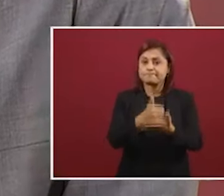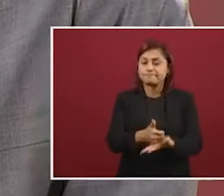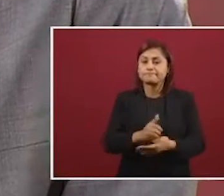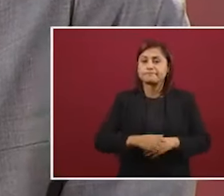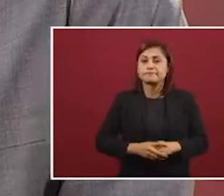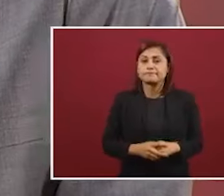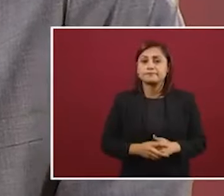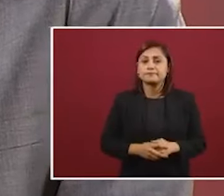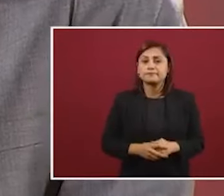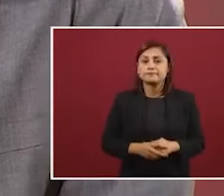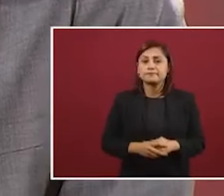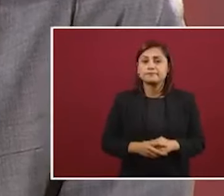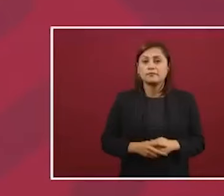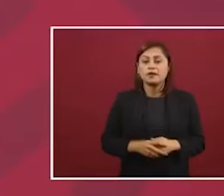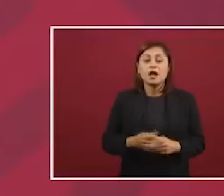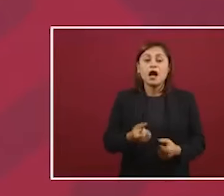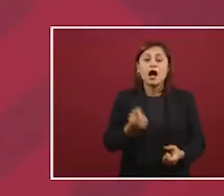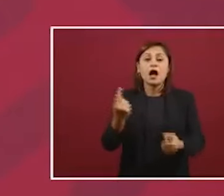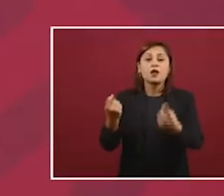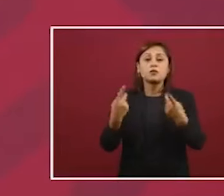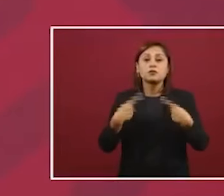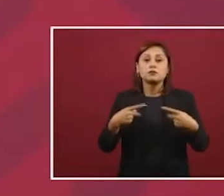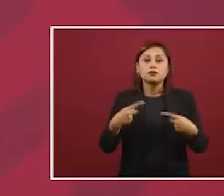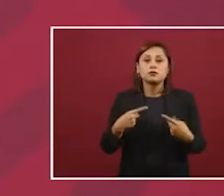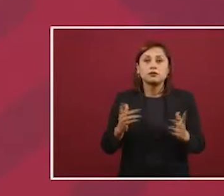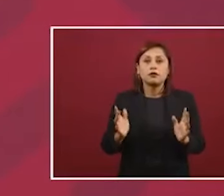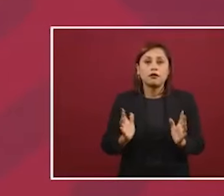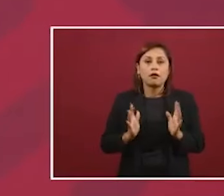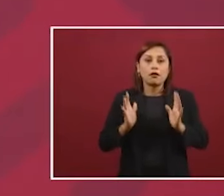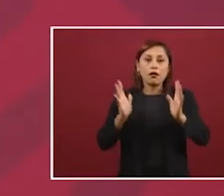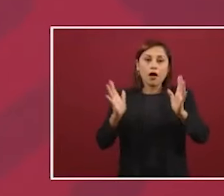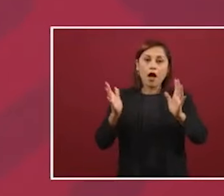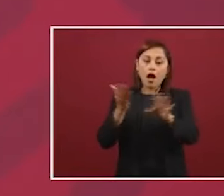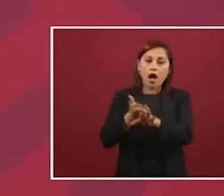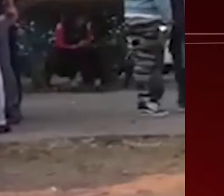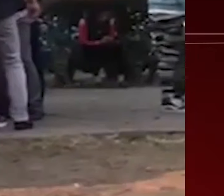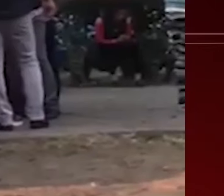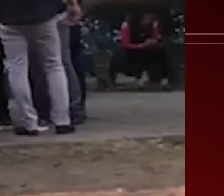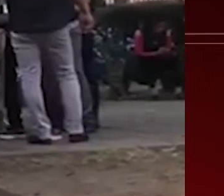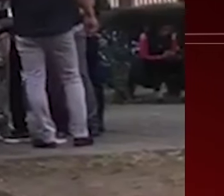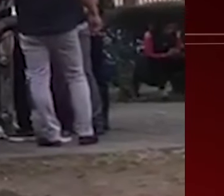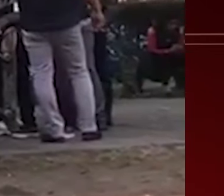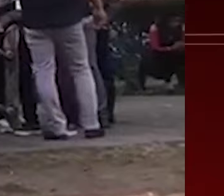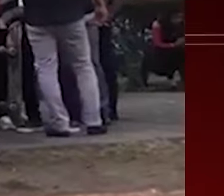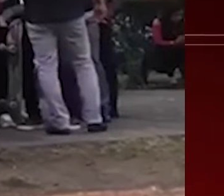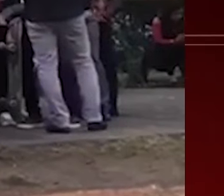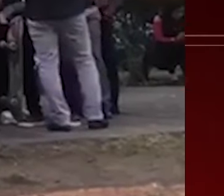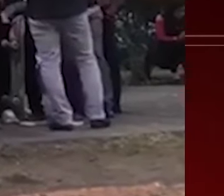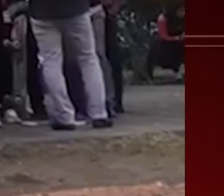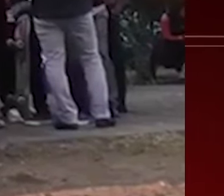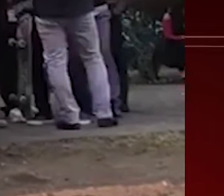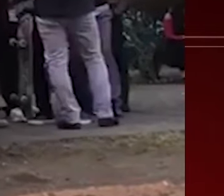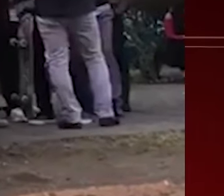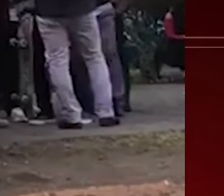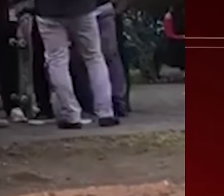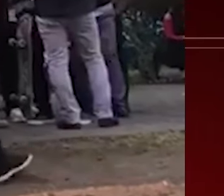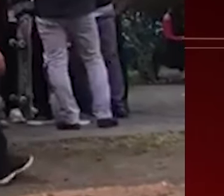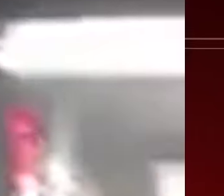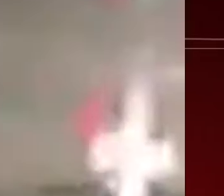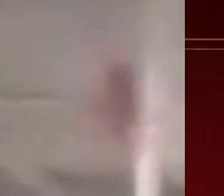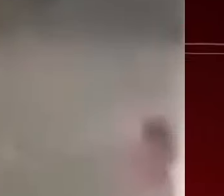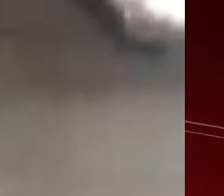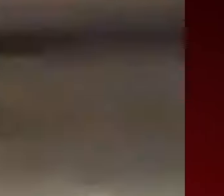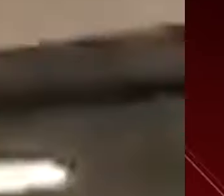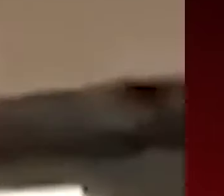sorprenderse si antes no se hacía, que ahora se haga. En otro tema, sí se tiene un plan para enfrentar los sismos de